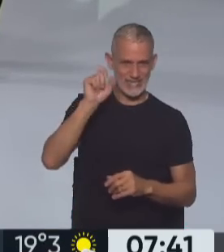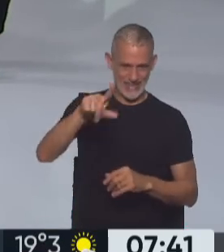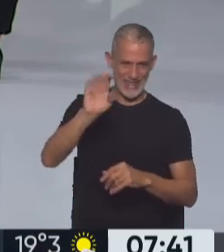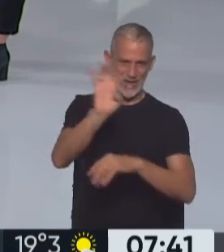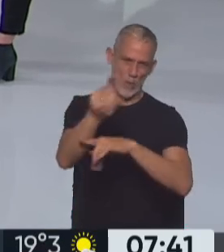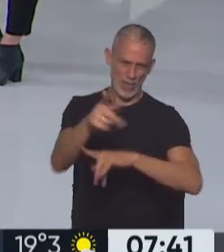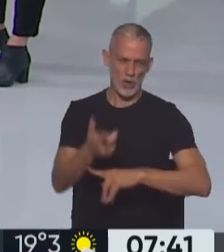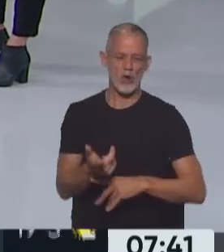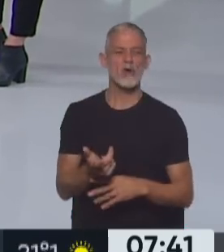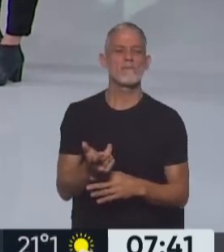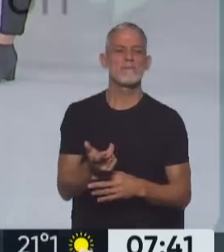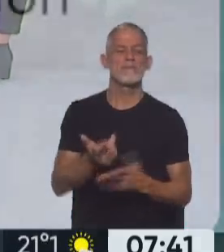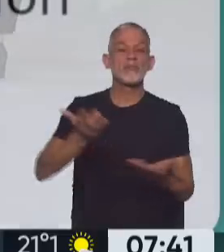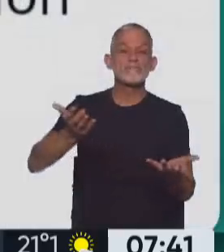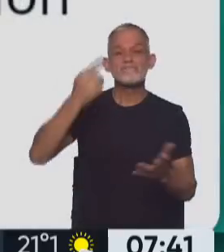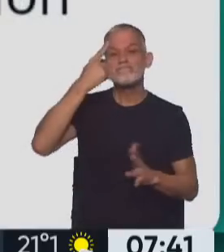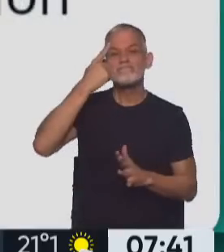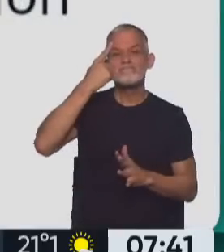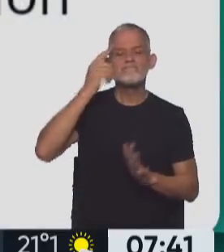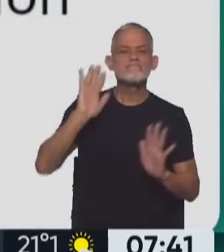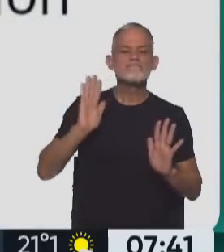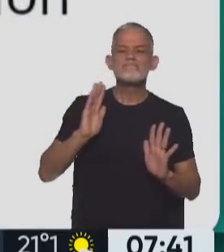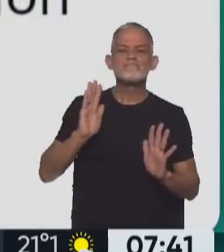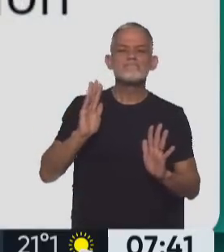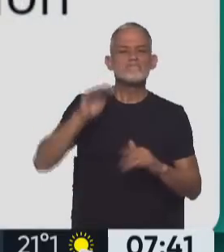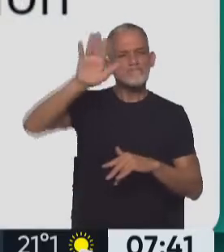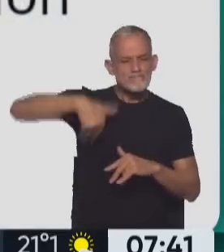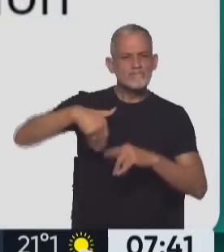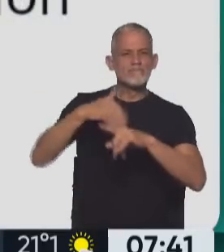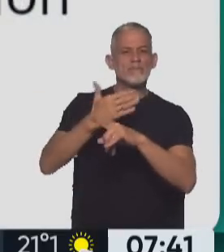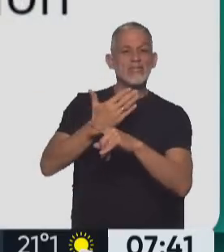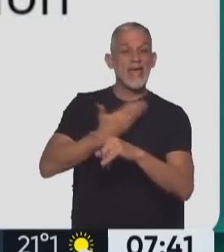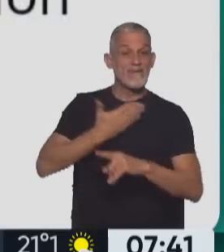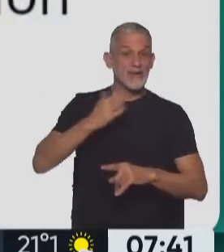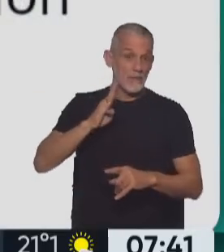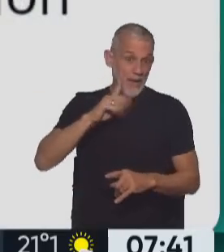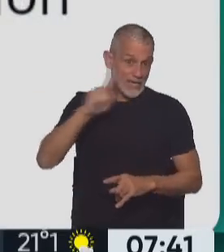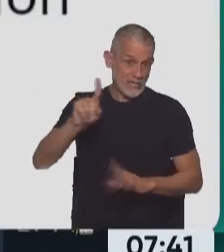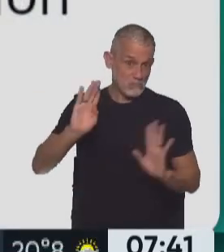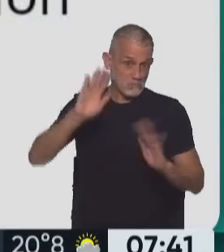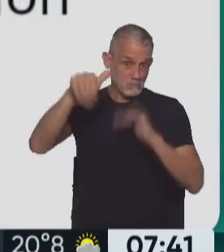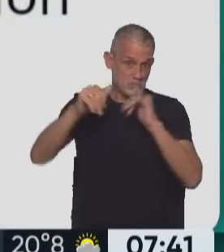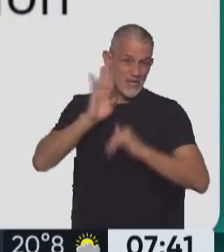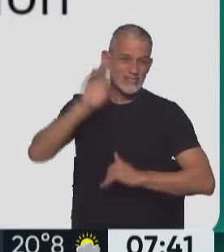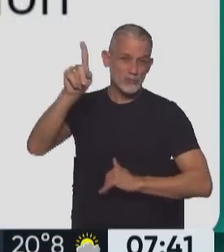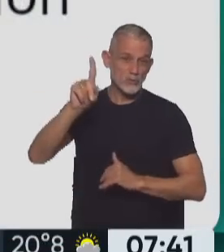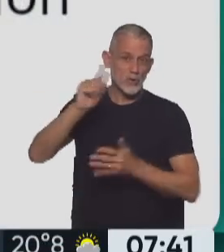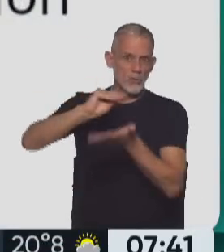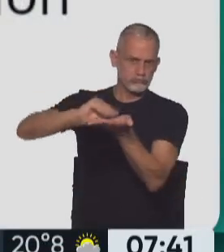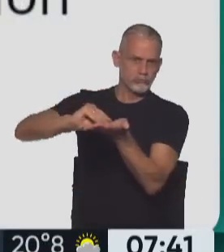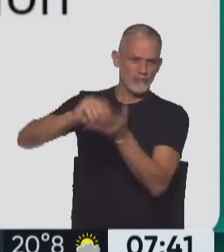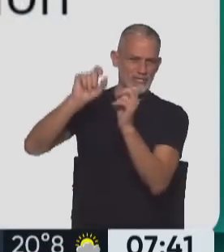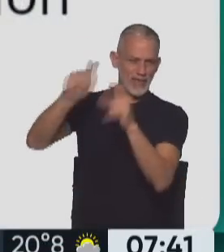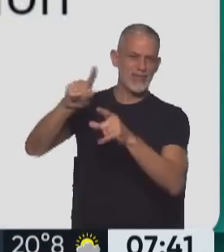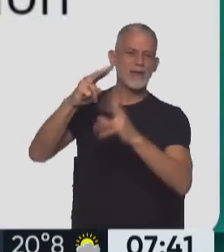ecuatoriano optó por llamar al FBI. Al FBI. Al FBI, la Oficina